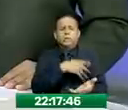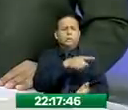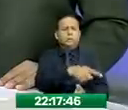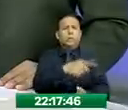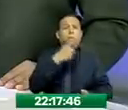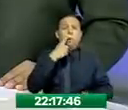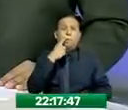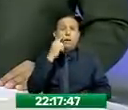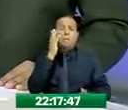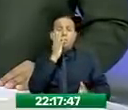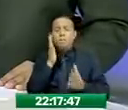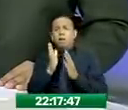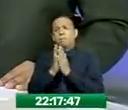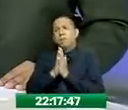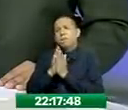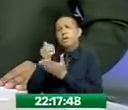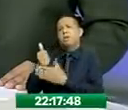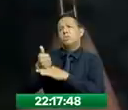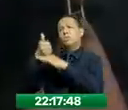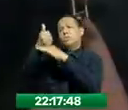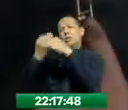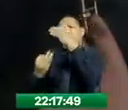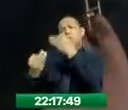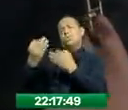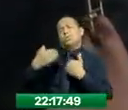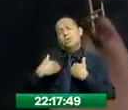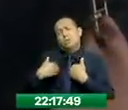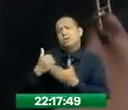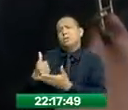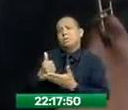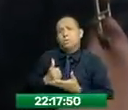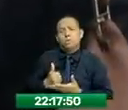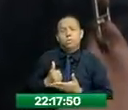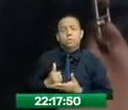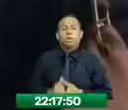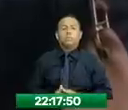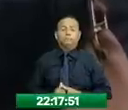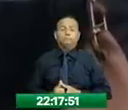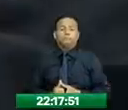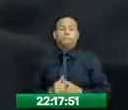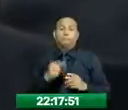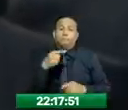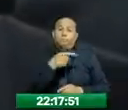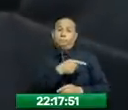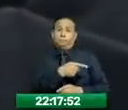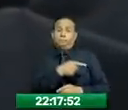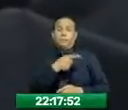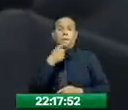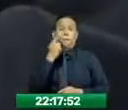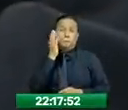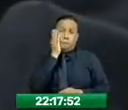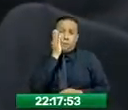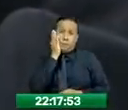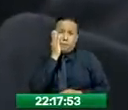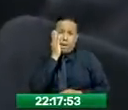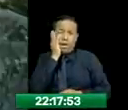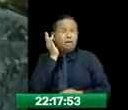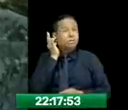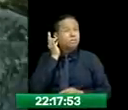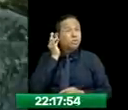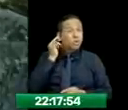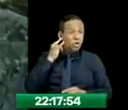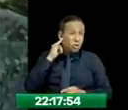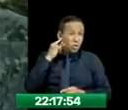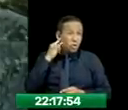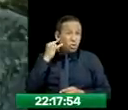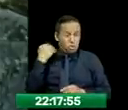menor exigen justicia aún está latente el intenso dolor de la madre de emily la